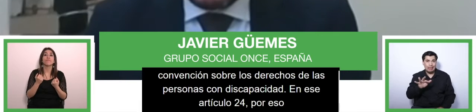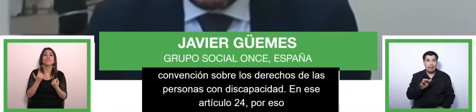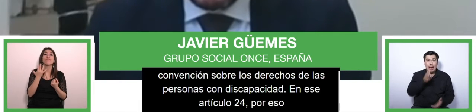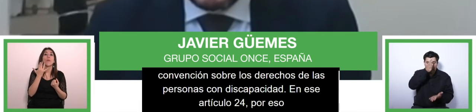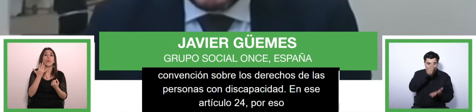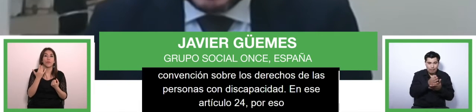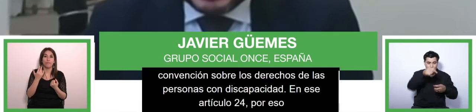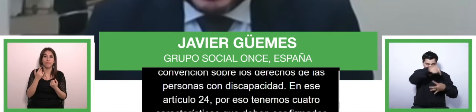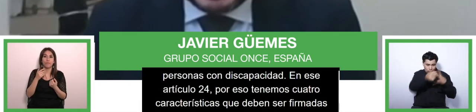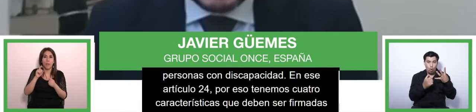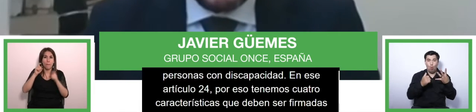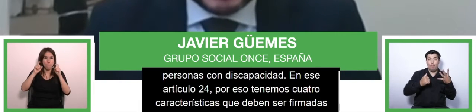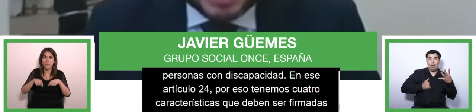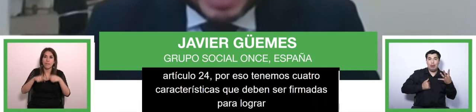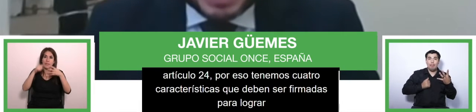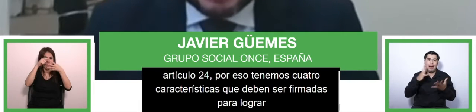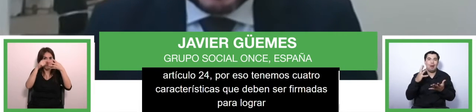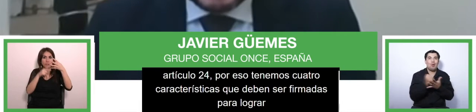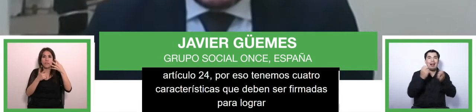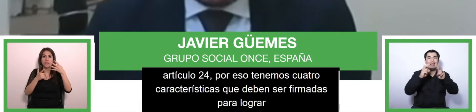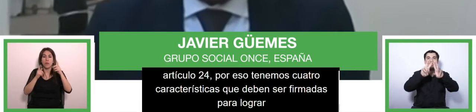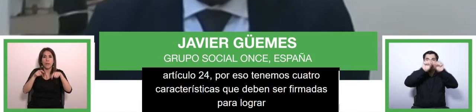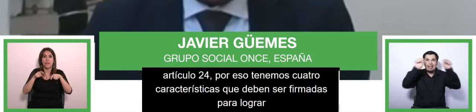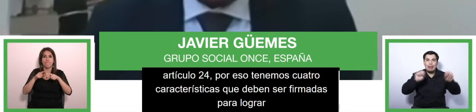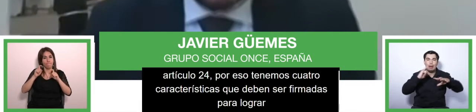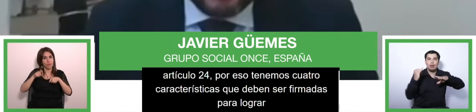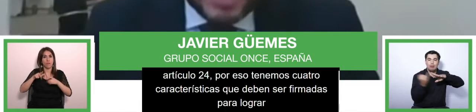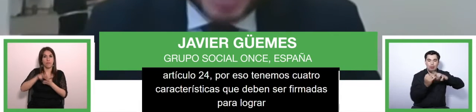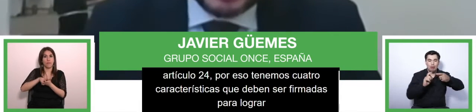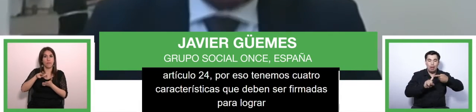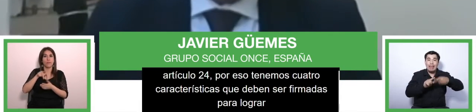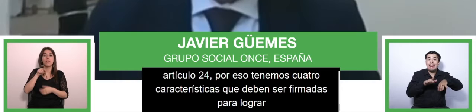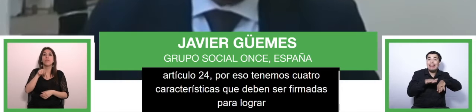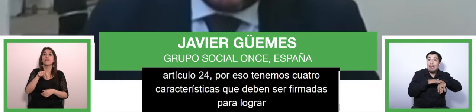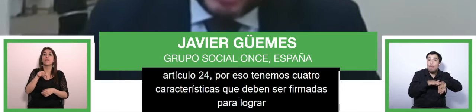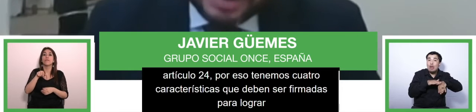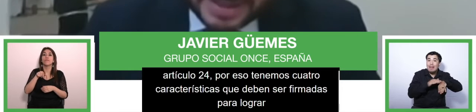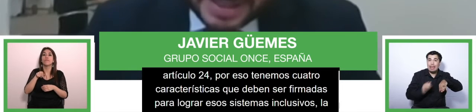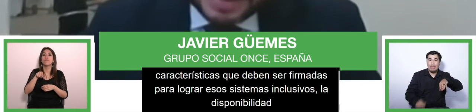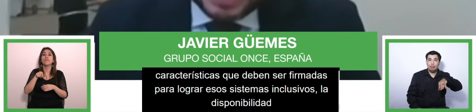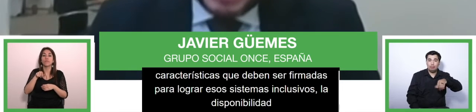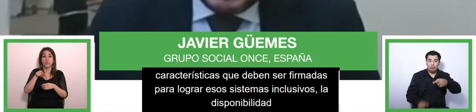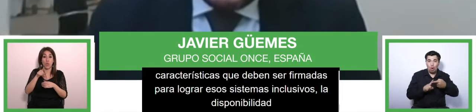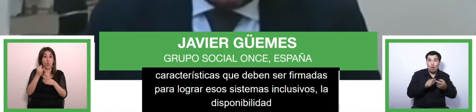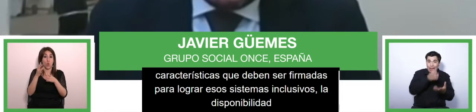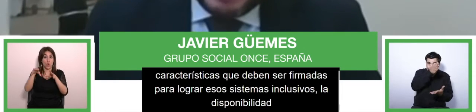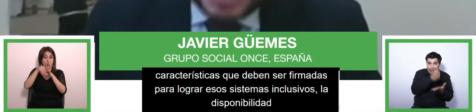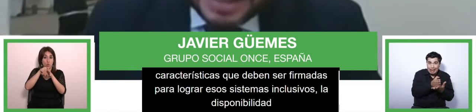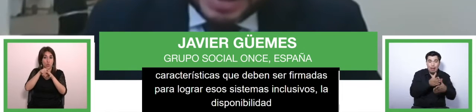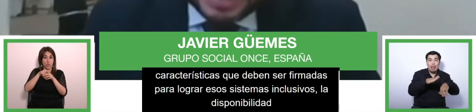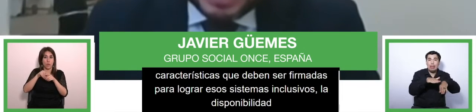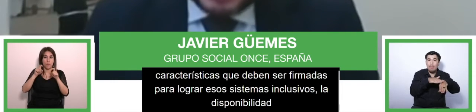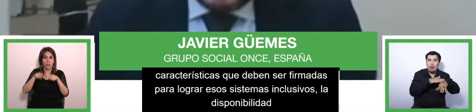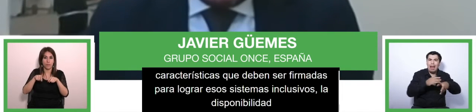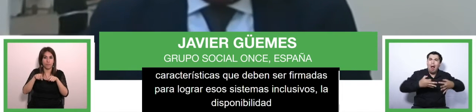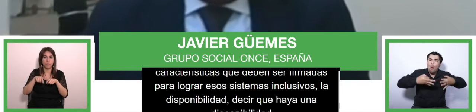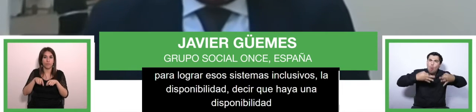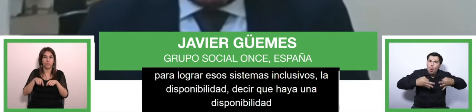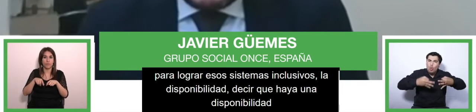sistemas inclusivos. La disponibilidad, es decir, que haya una disponibilidad